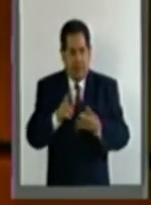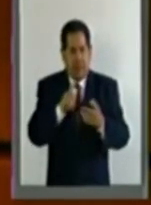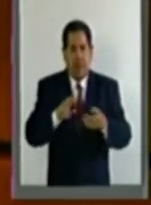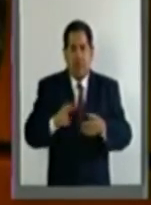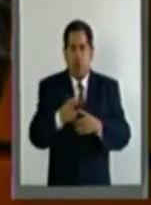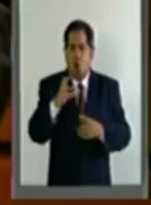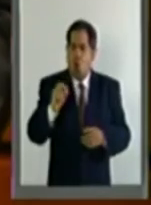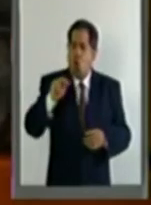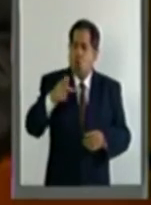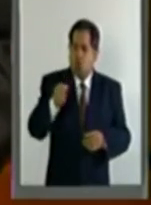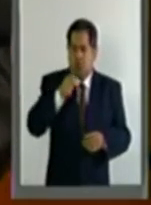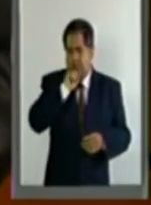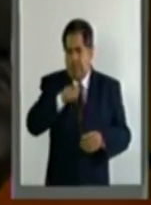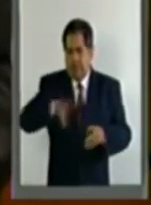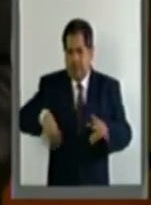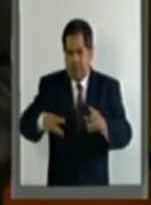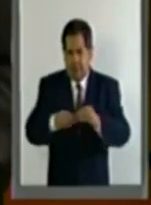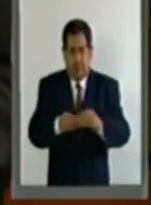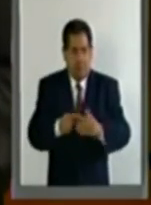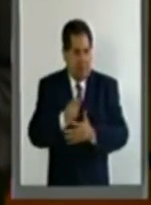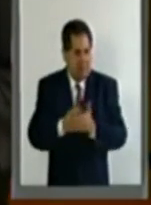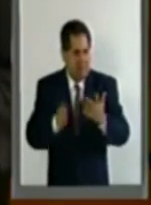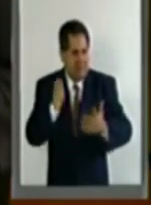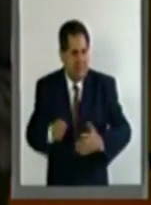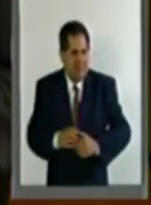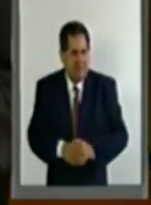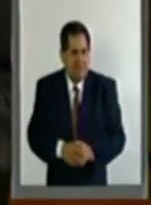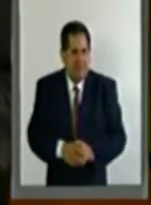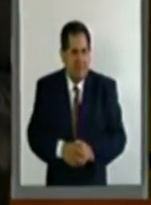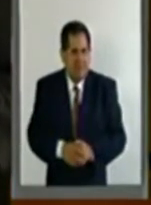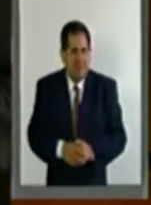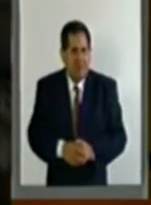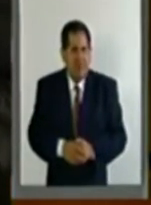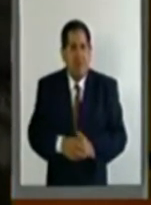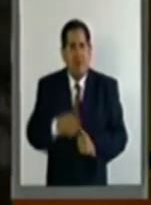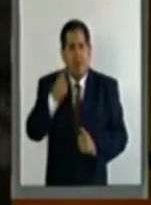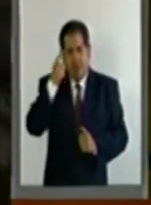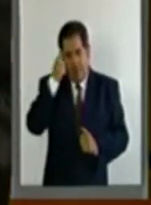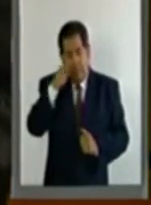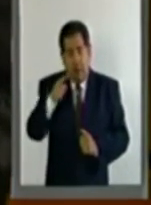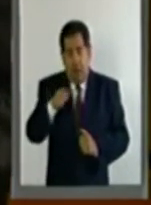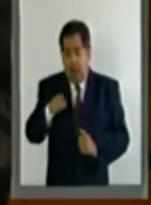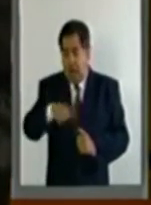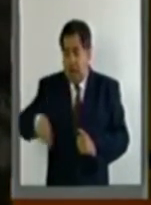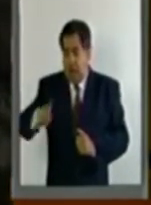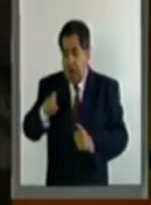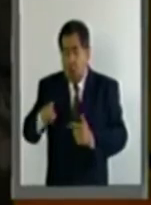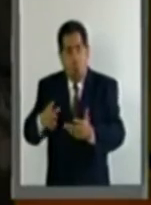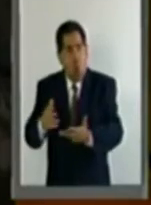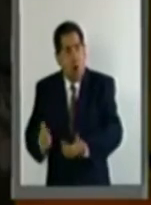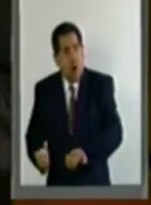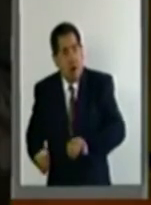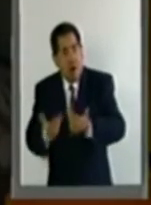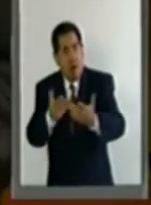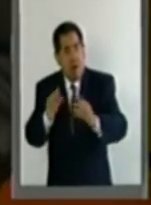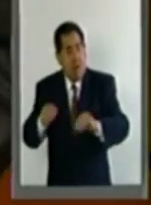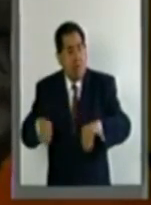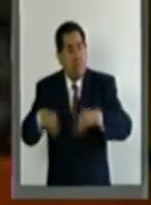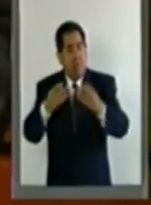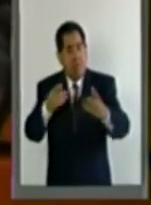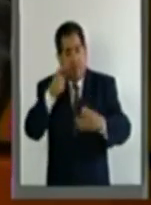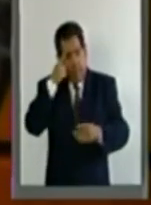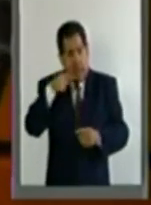mencionado. Esto para que se entregue agua a